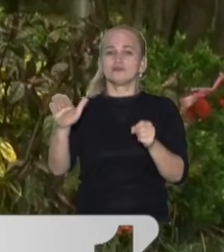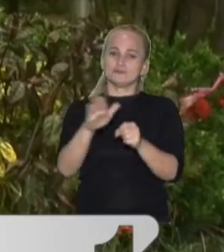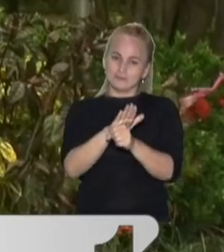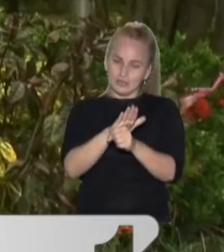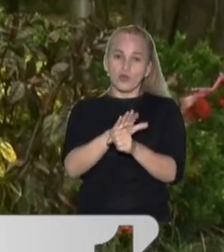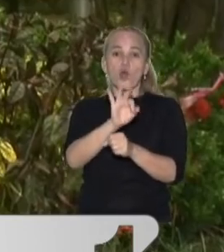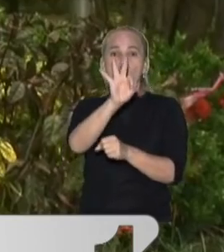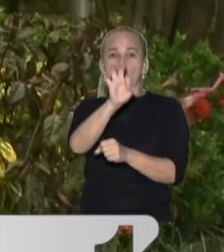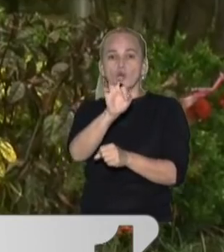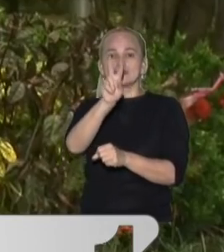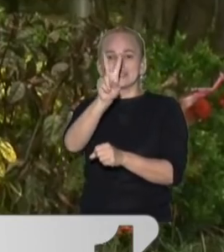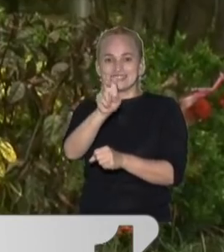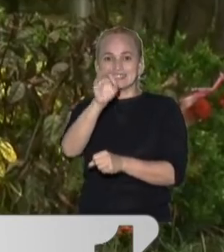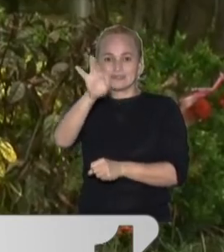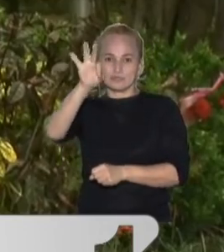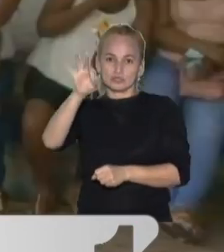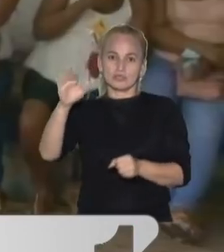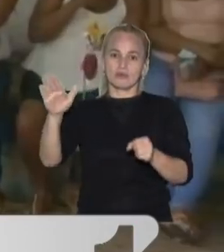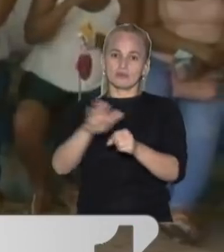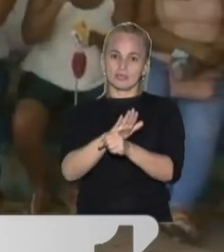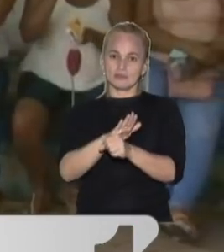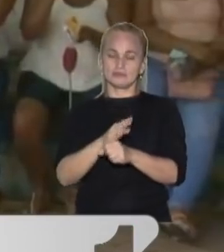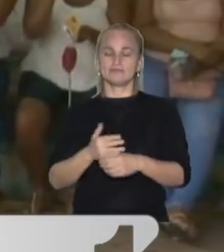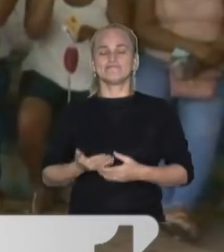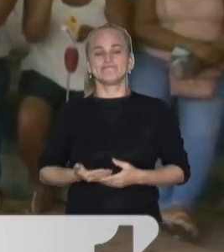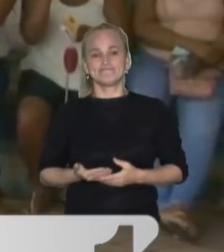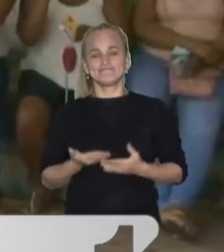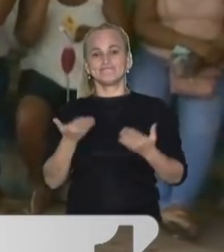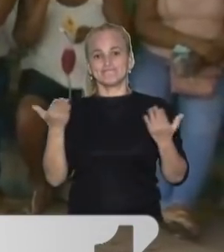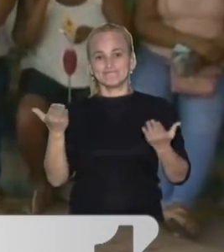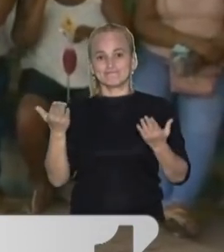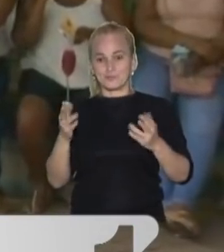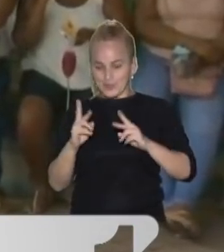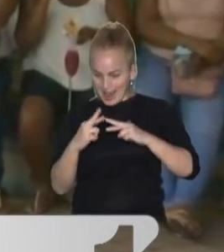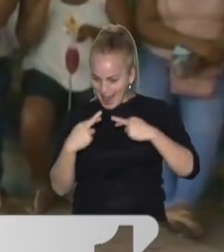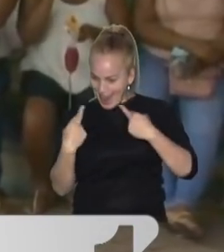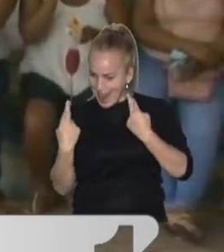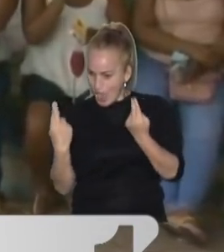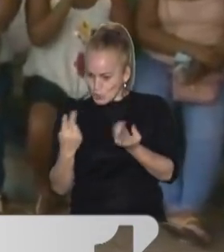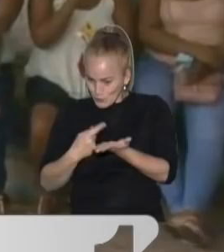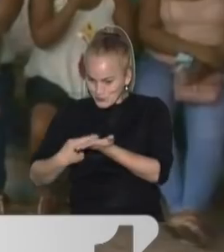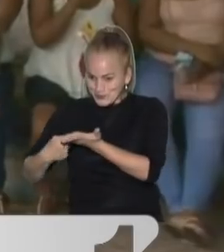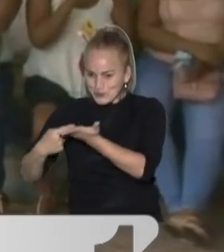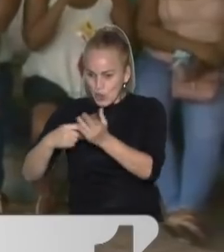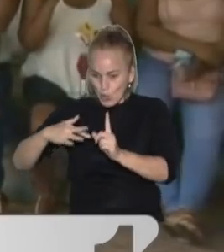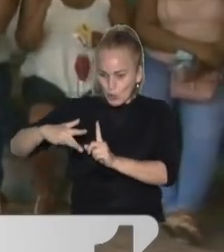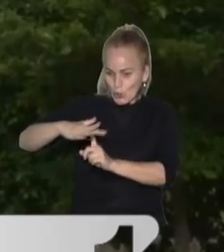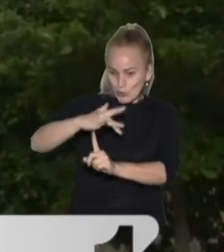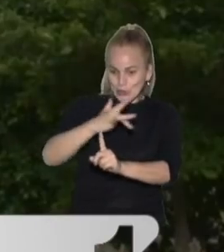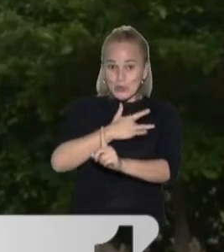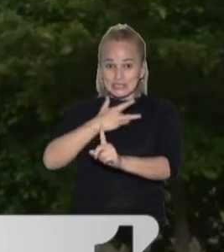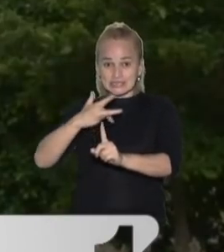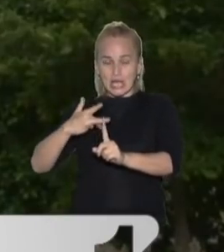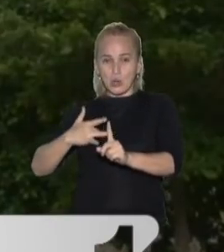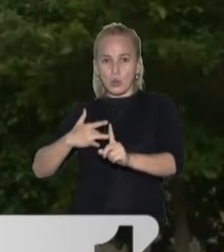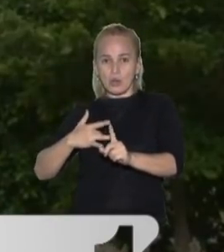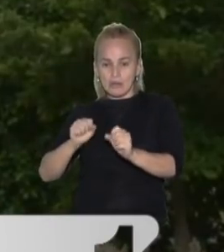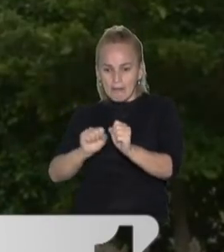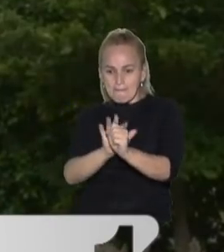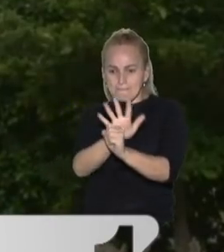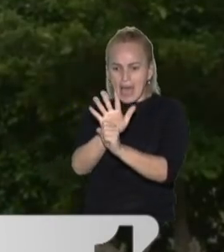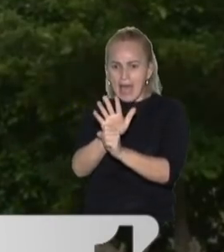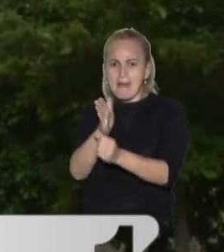el 87%. Según la Mesa por la Salud en Bolívar, en este momento hay una alta difusión del virus